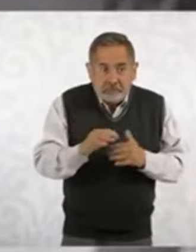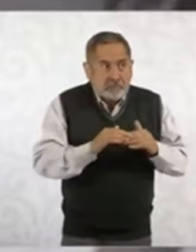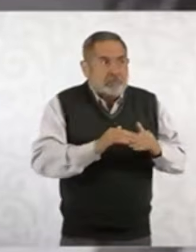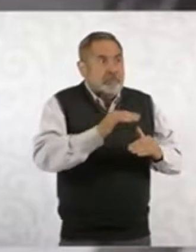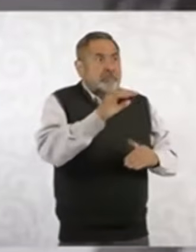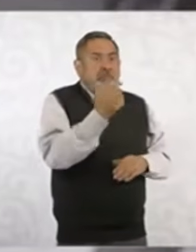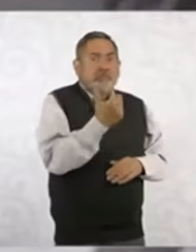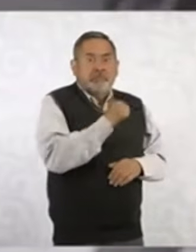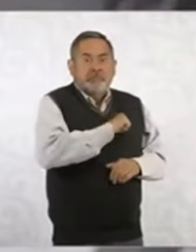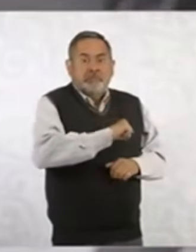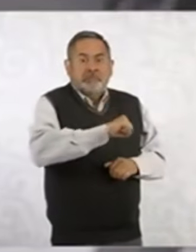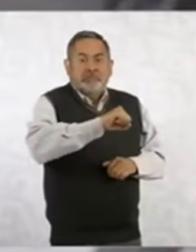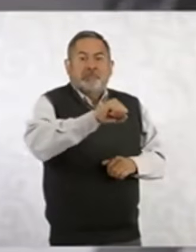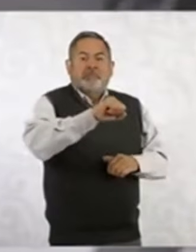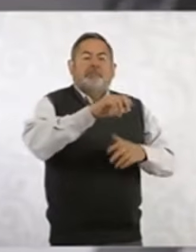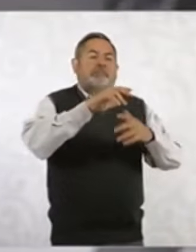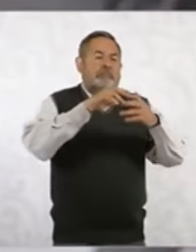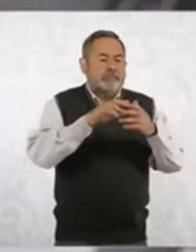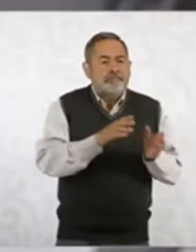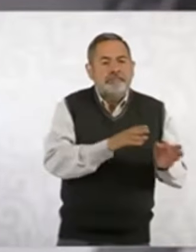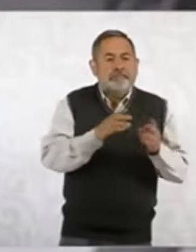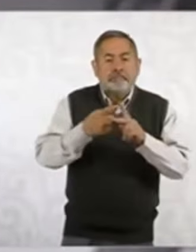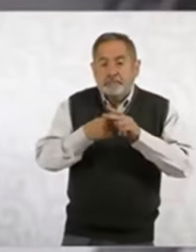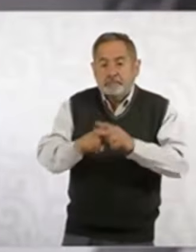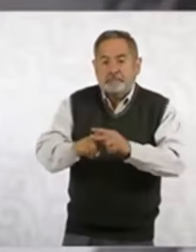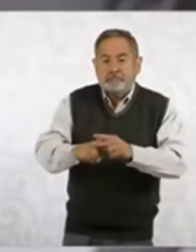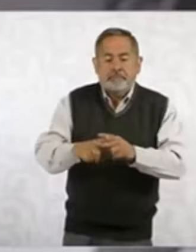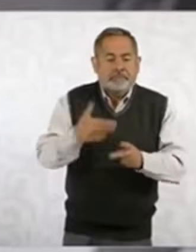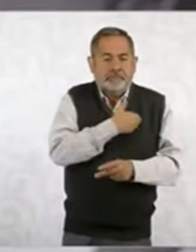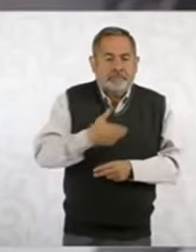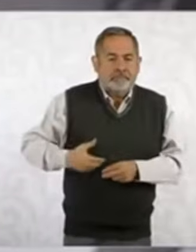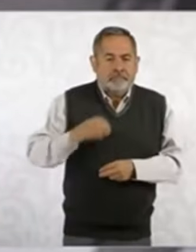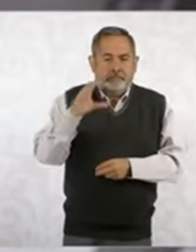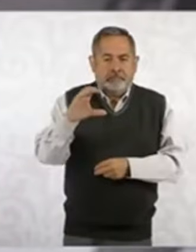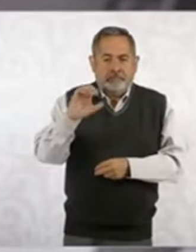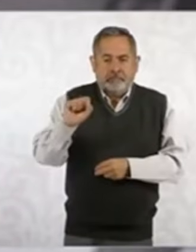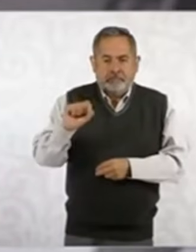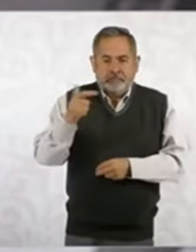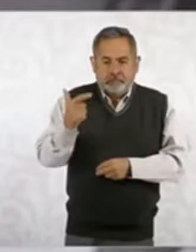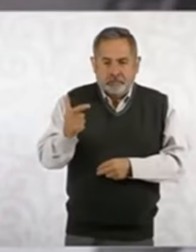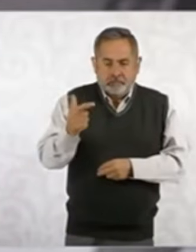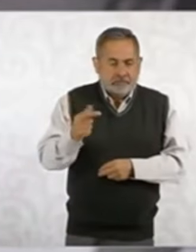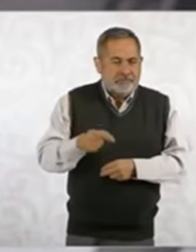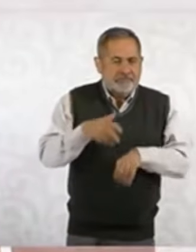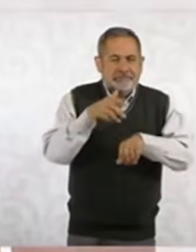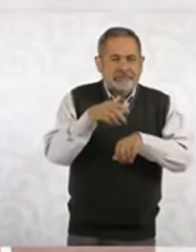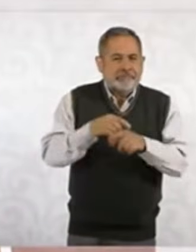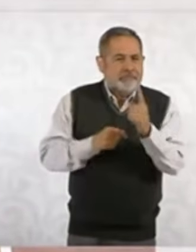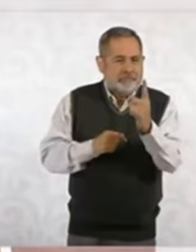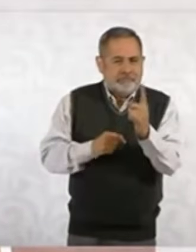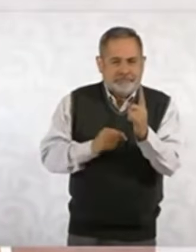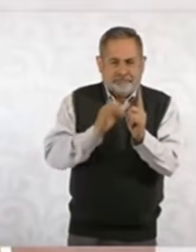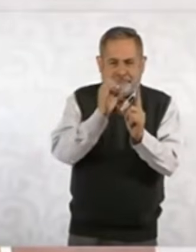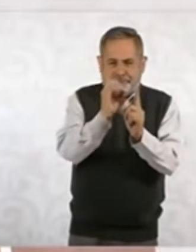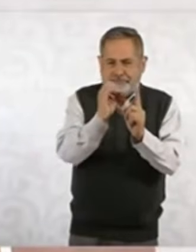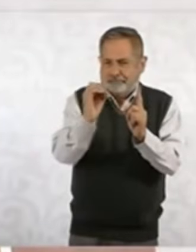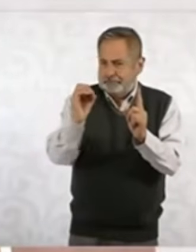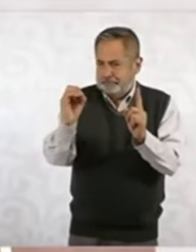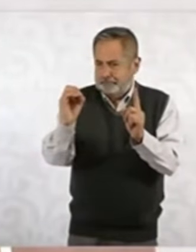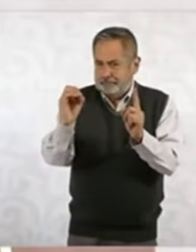Tanto que cuando llega Salinas de Gortari, le quita 3 ceros al peso,